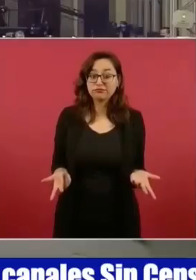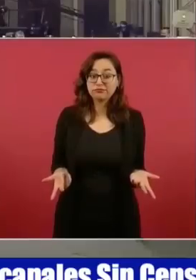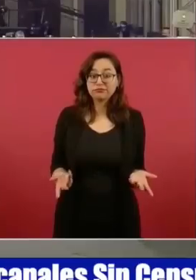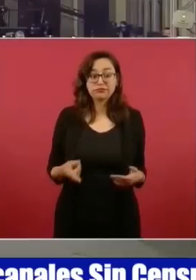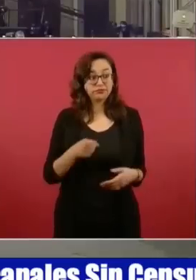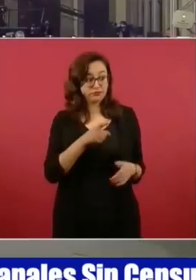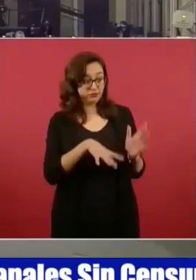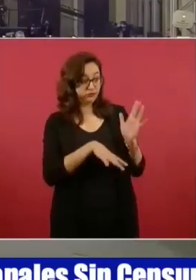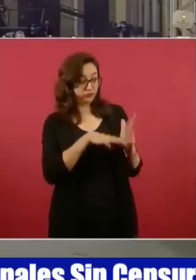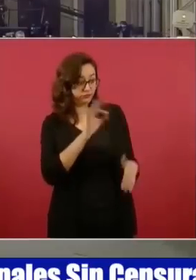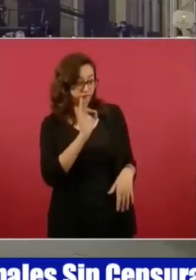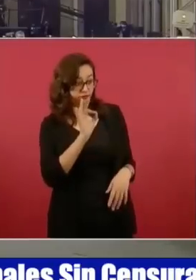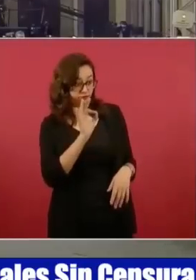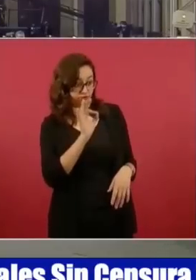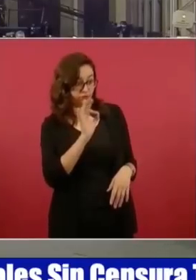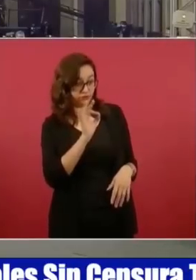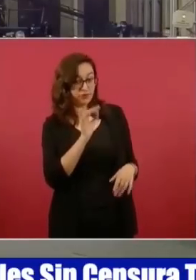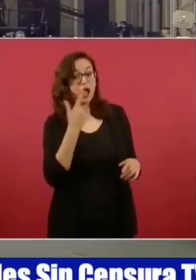¿ya lo tienen? A ver,